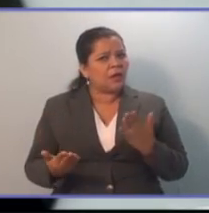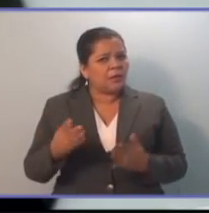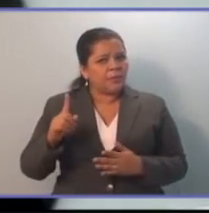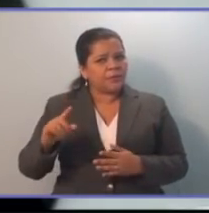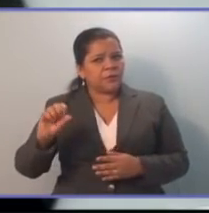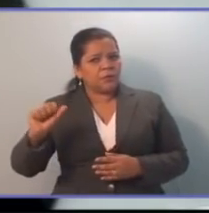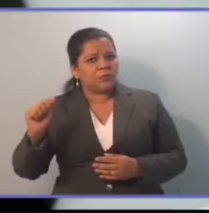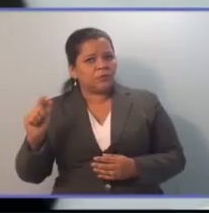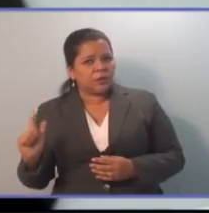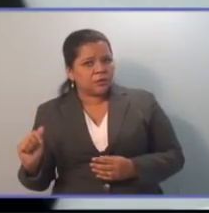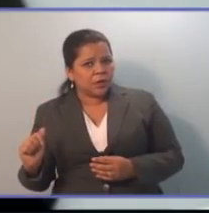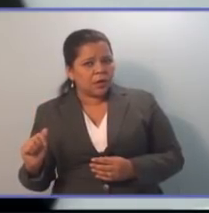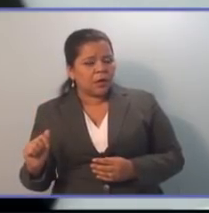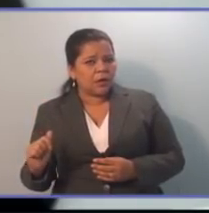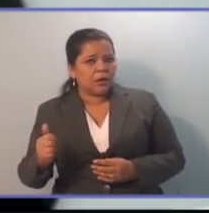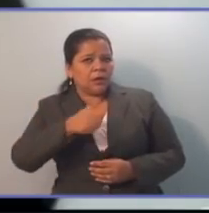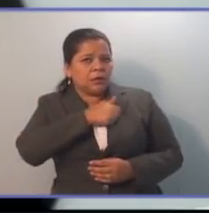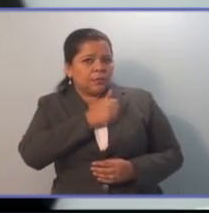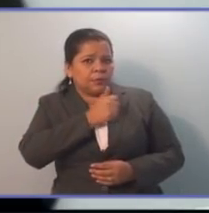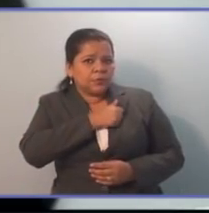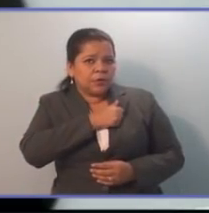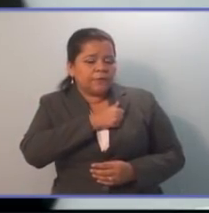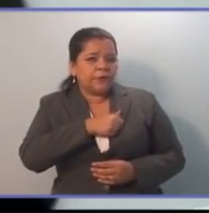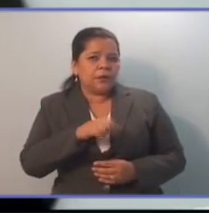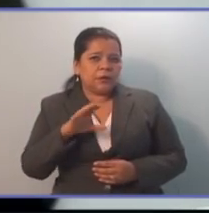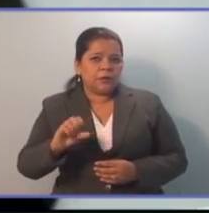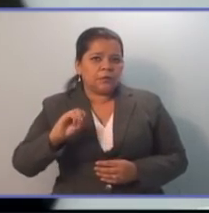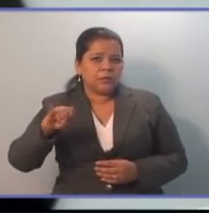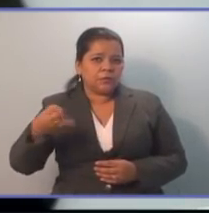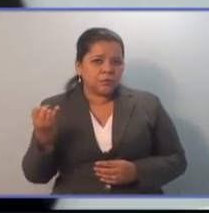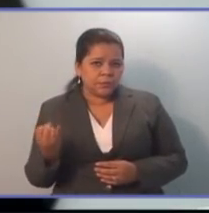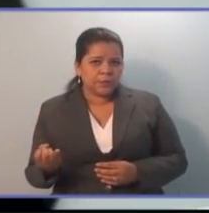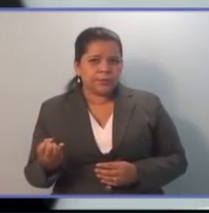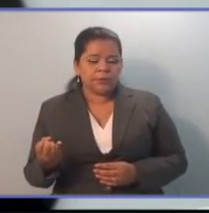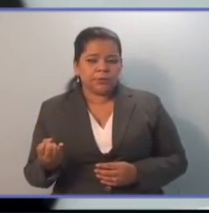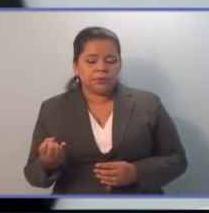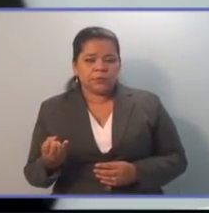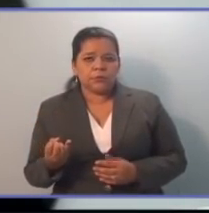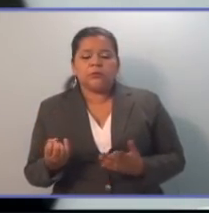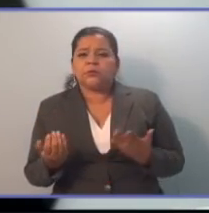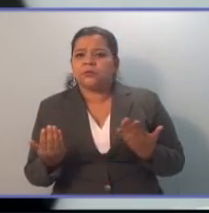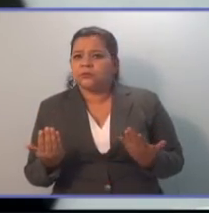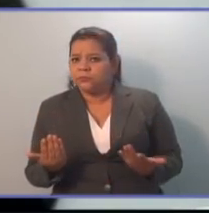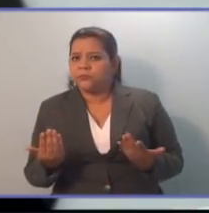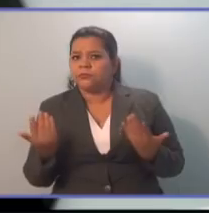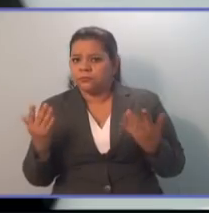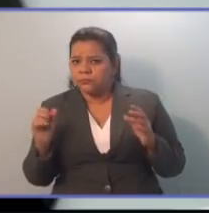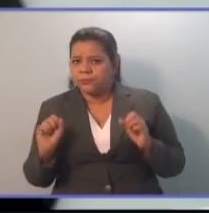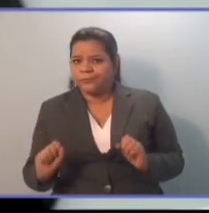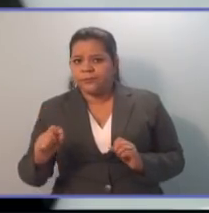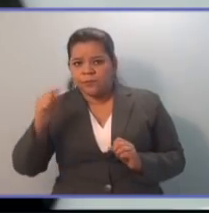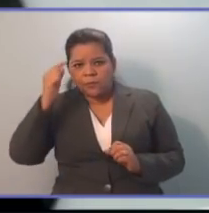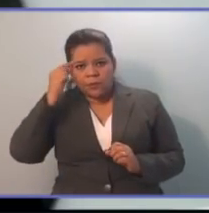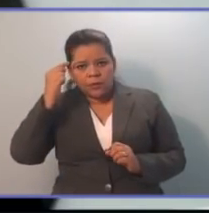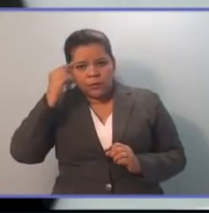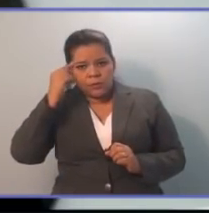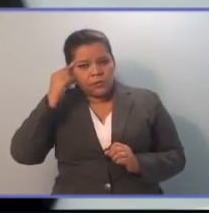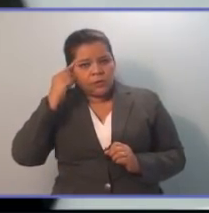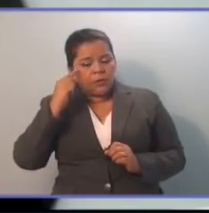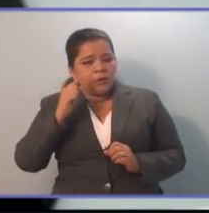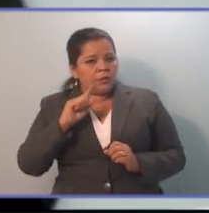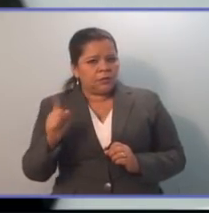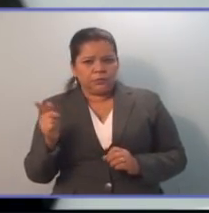ente de la Corte Suprema de Justicia que considere que está fuera de